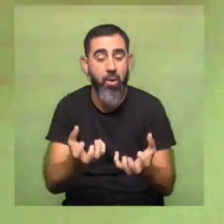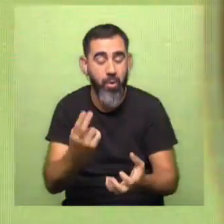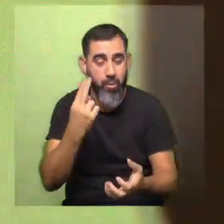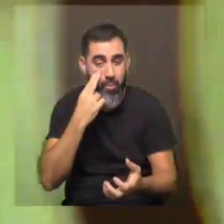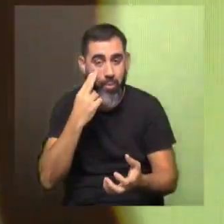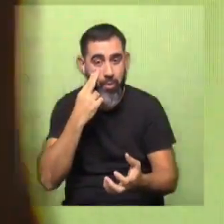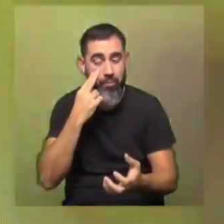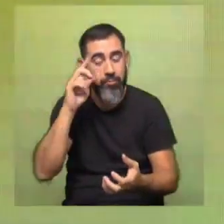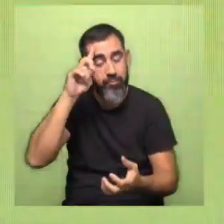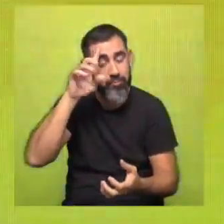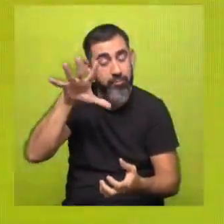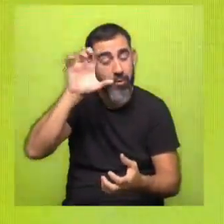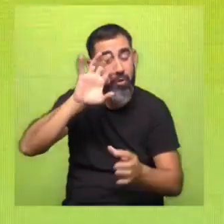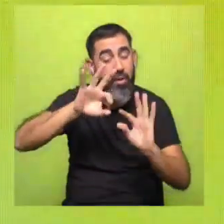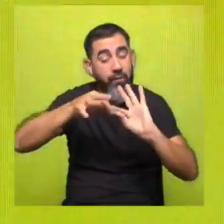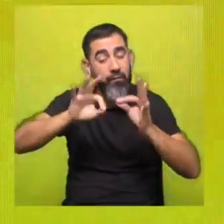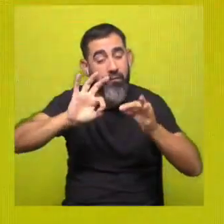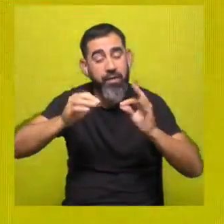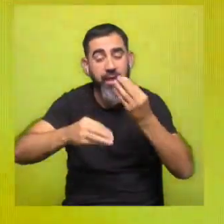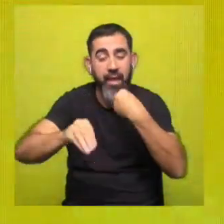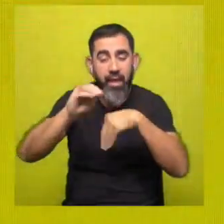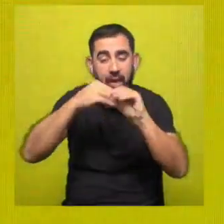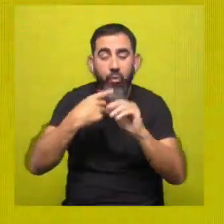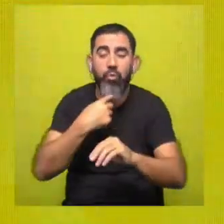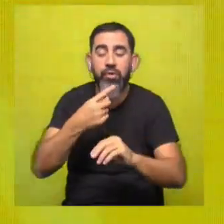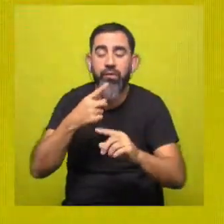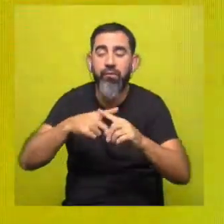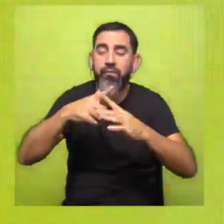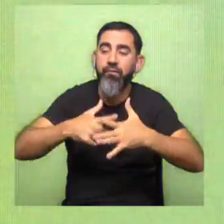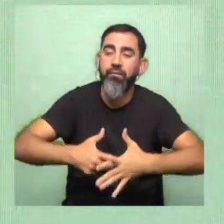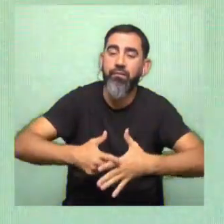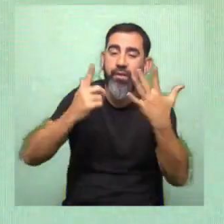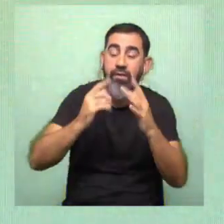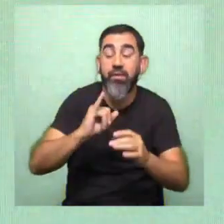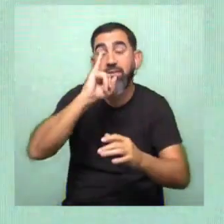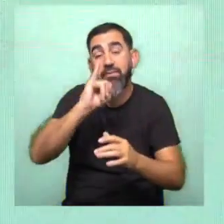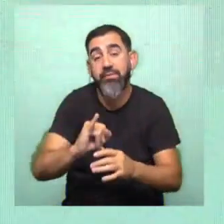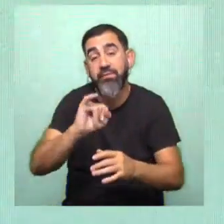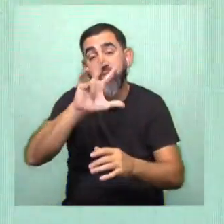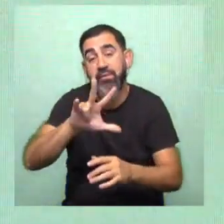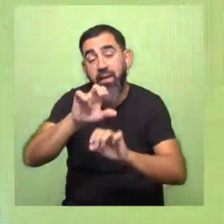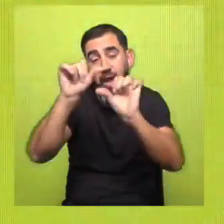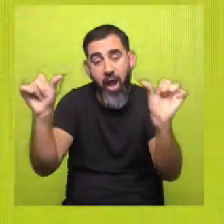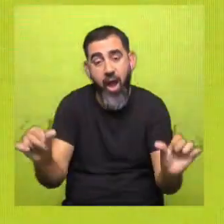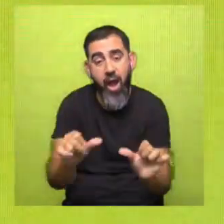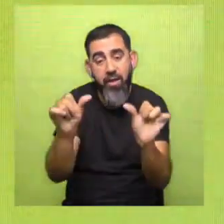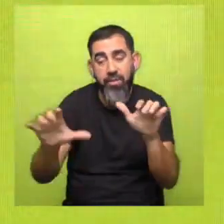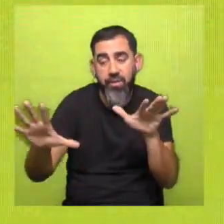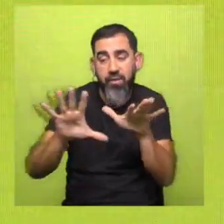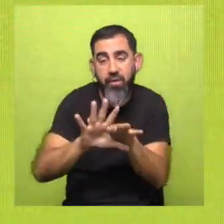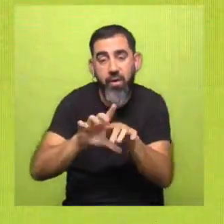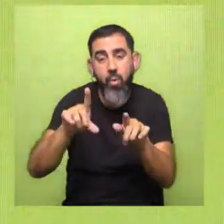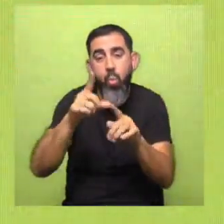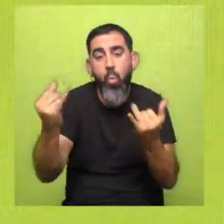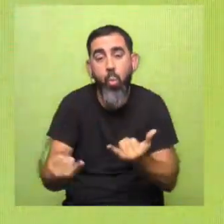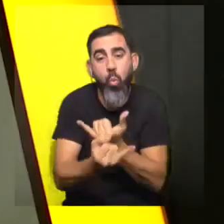y recordamos esa frase de toda excusa es buena para festejar, y más si hay 3 eventos que coinciden en un solo día.